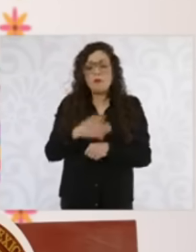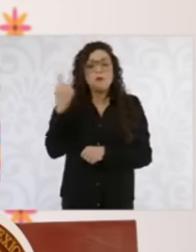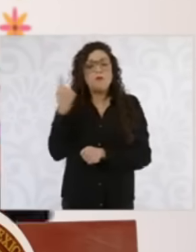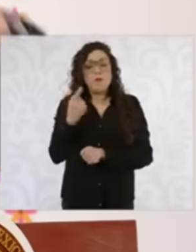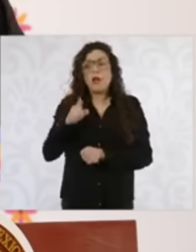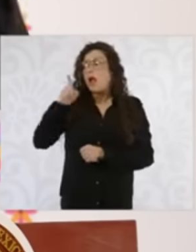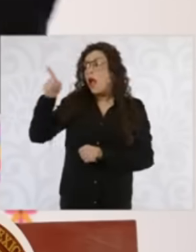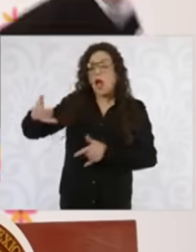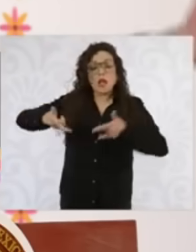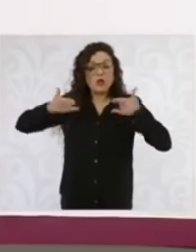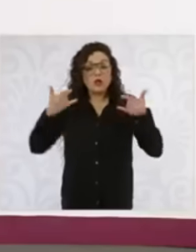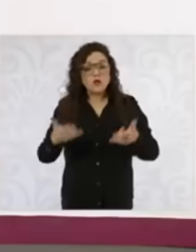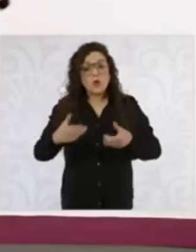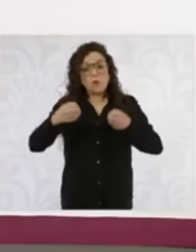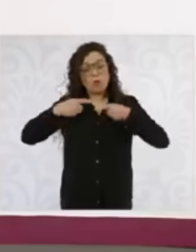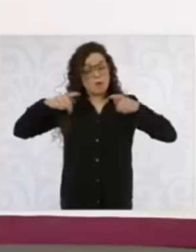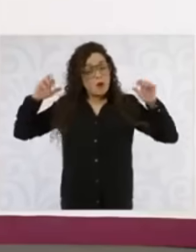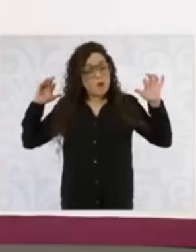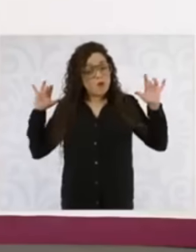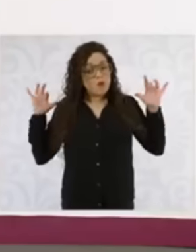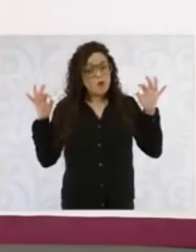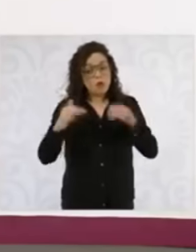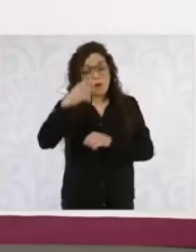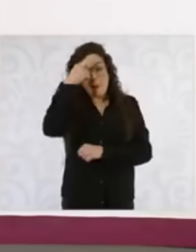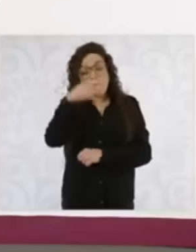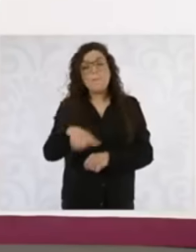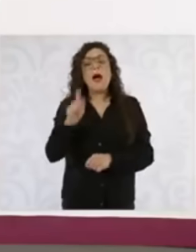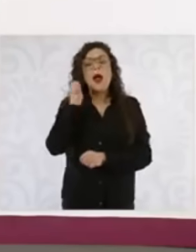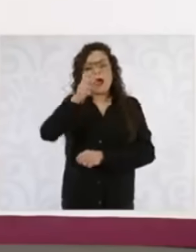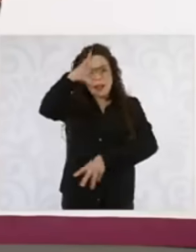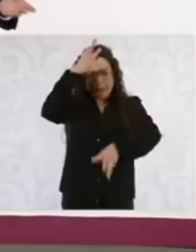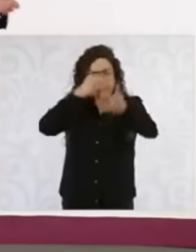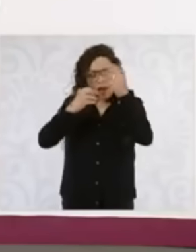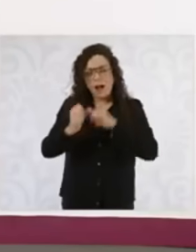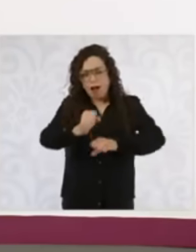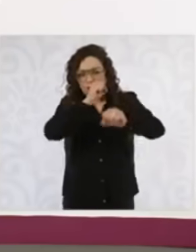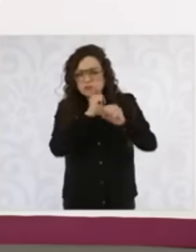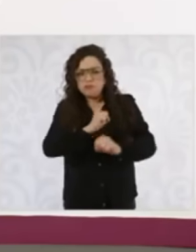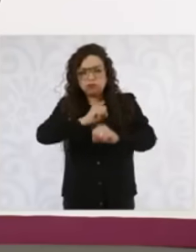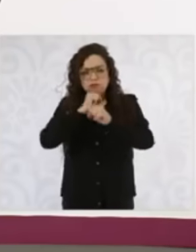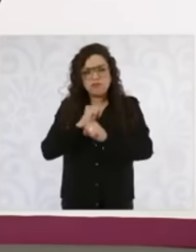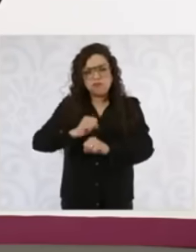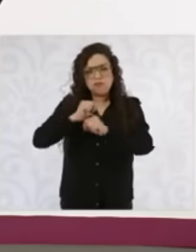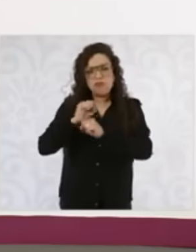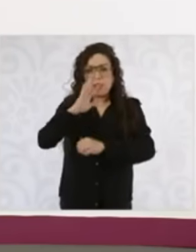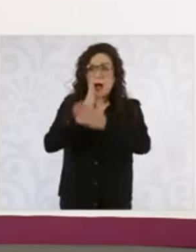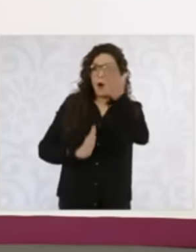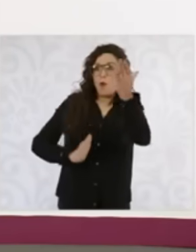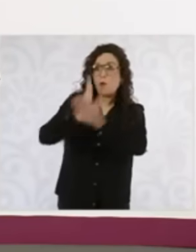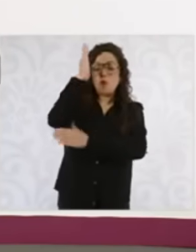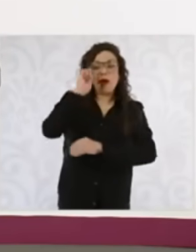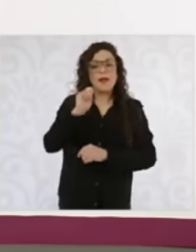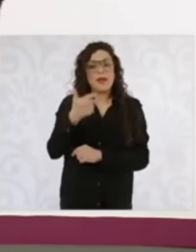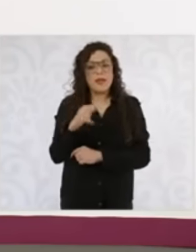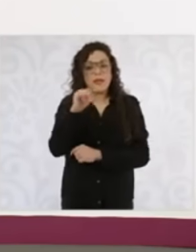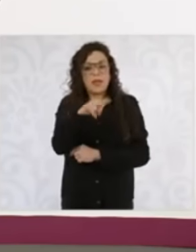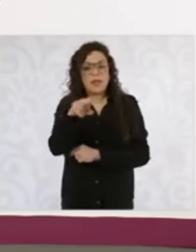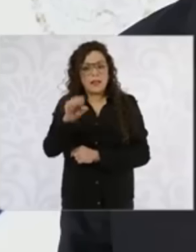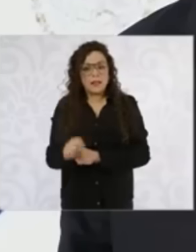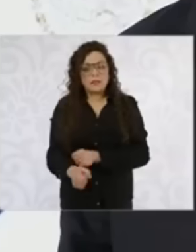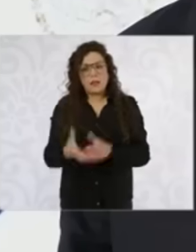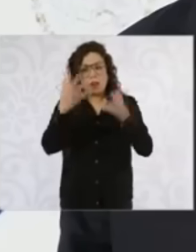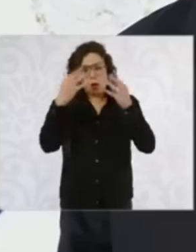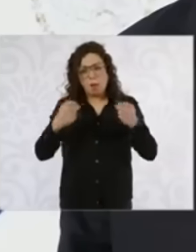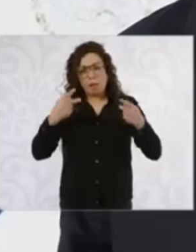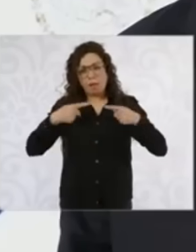hay indicadores positivos, también hay retos que enfrentar. La inflación, por ejemplo, ¿afecta a todos? Y es por eso